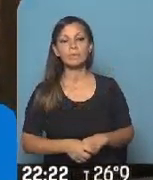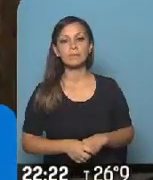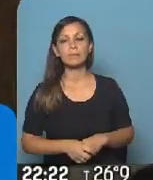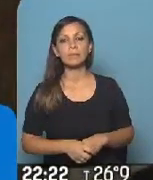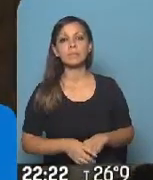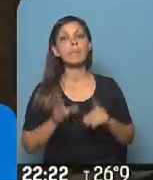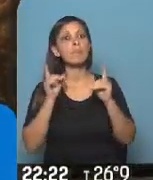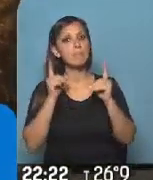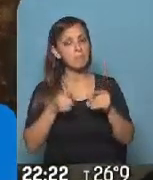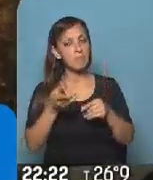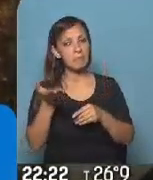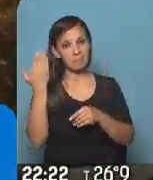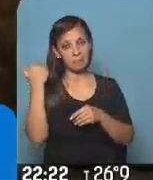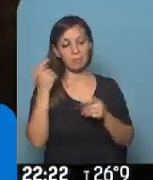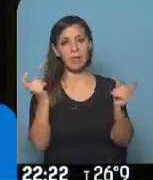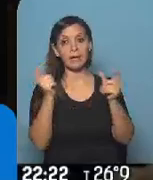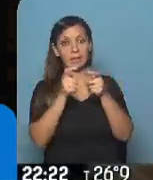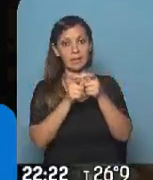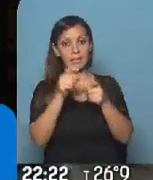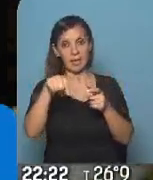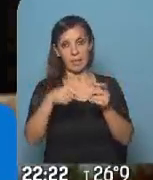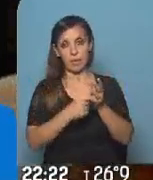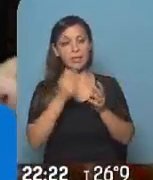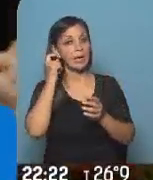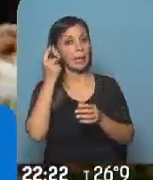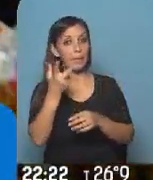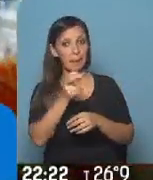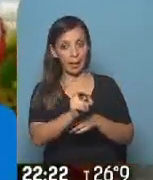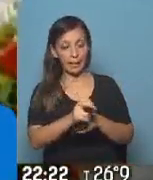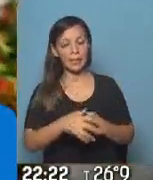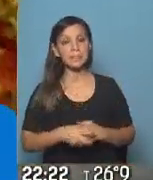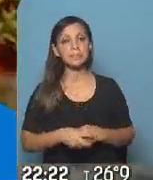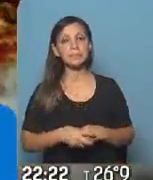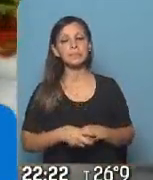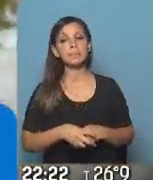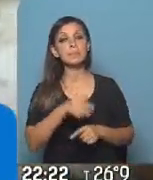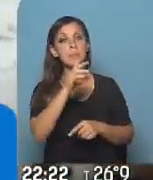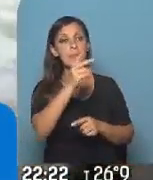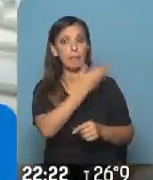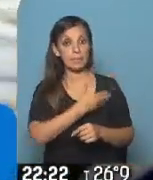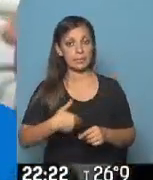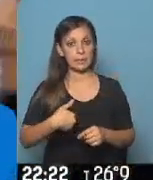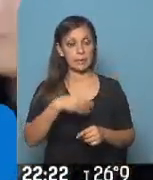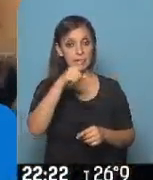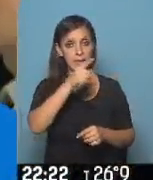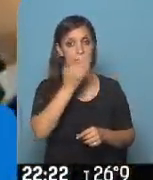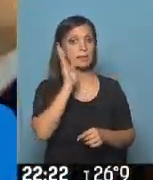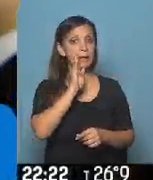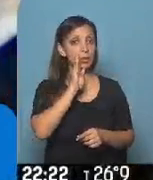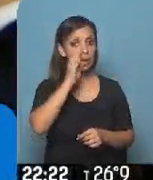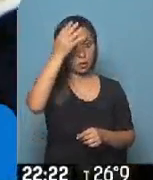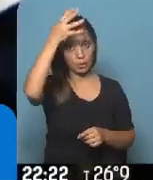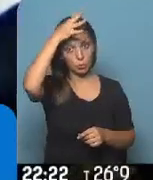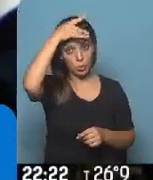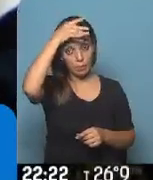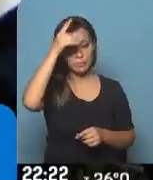Aunque tras la reunión con su par chino Xi Jinping en Buenos Aires, durante la cumbre del G20, el presidente estadounidense Donald Trump habló del